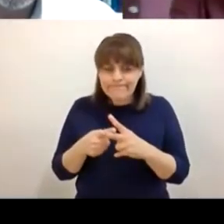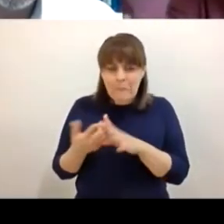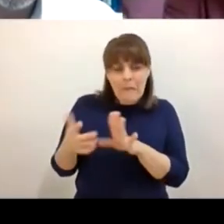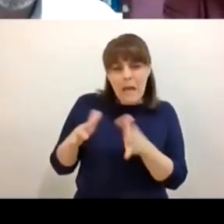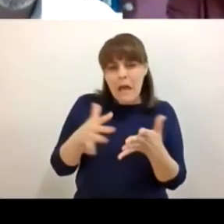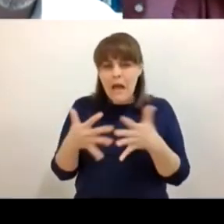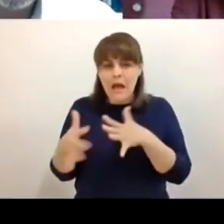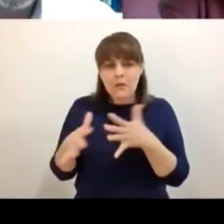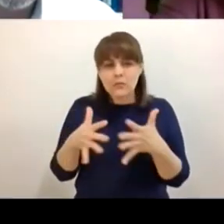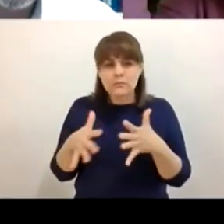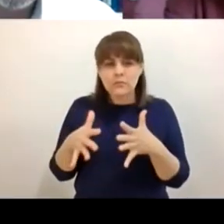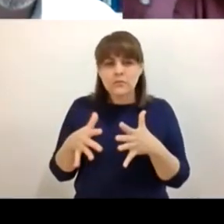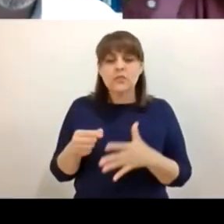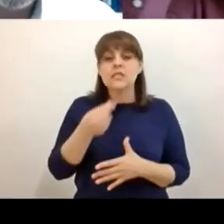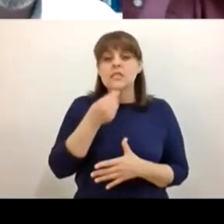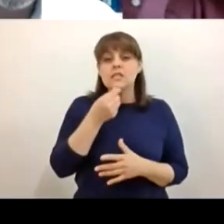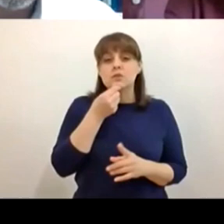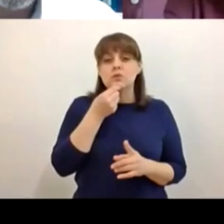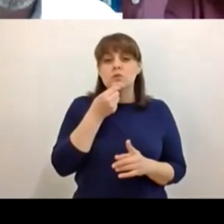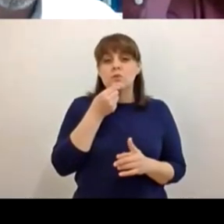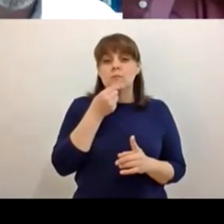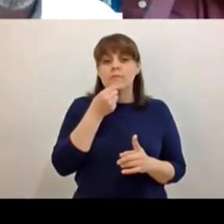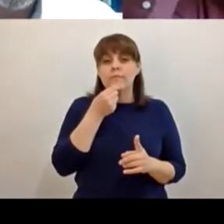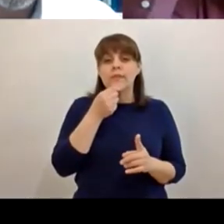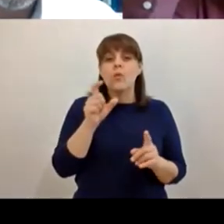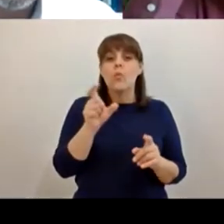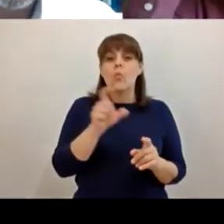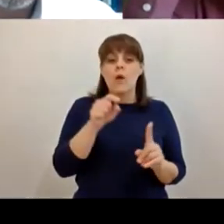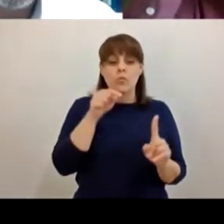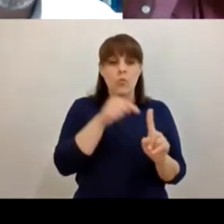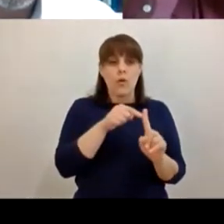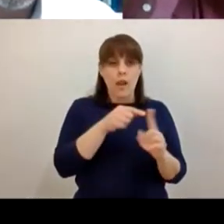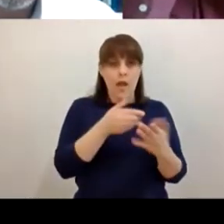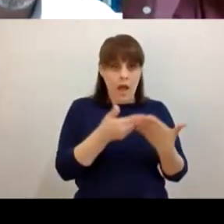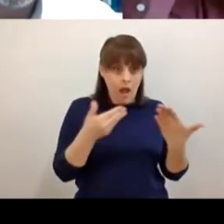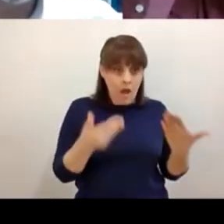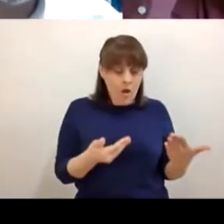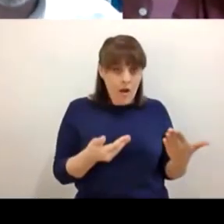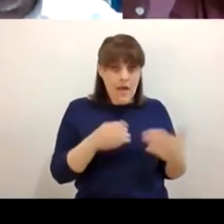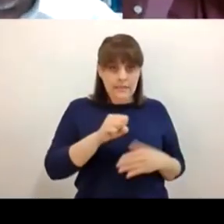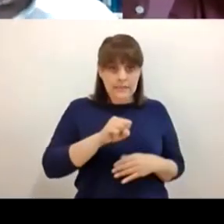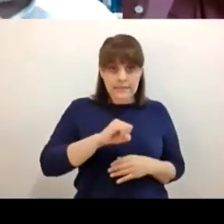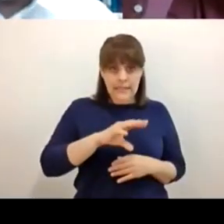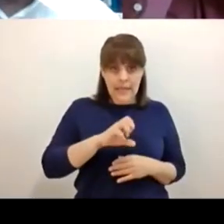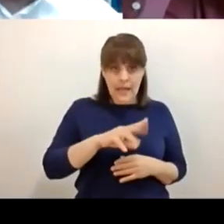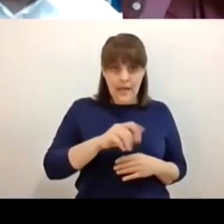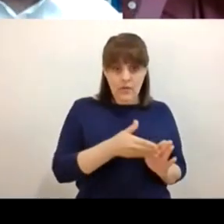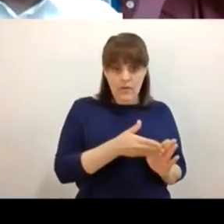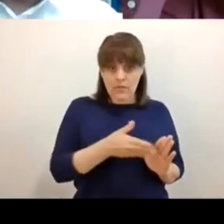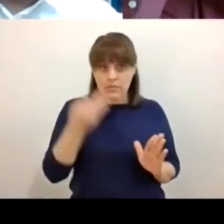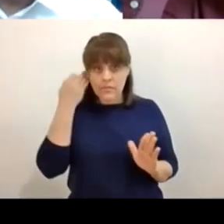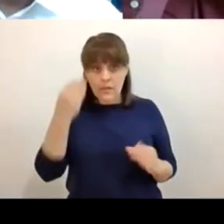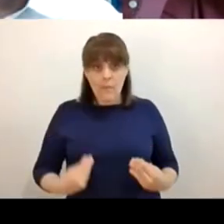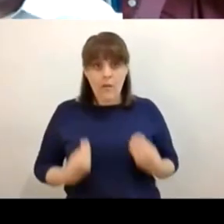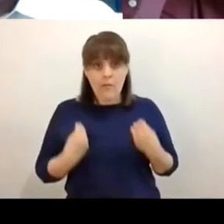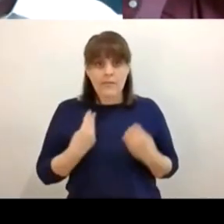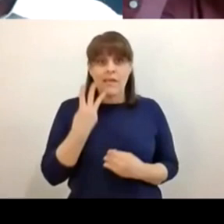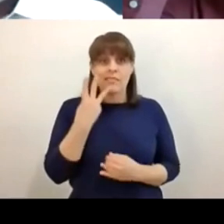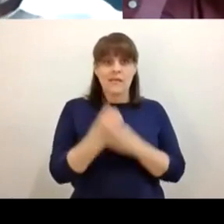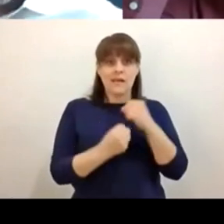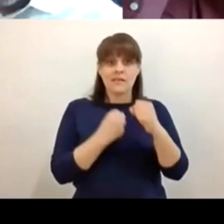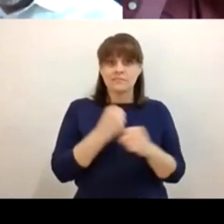nosotros calculamos que un niño, a partir del momento en que se vuelve sicario, tiene una esperanza de vida de 3 años, ¿no?